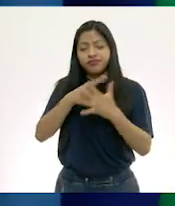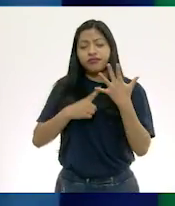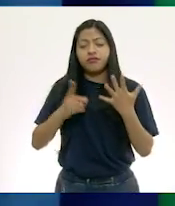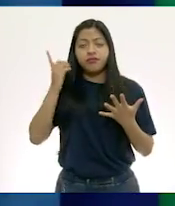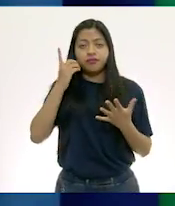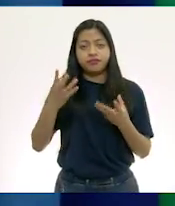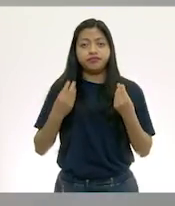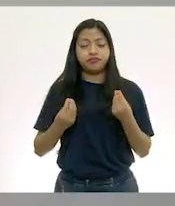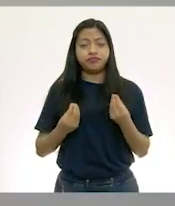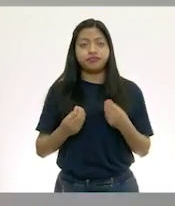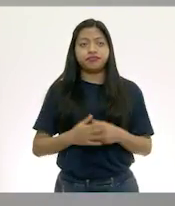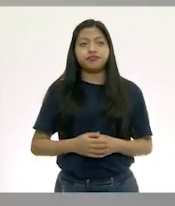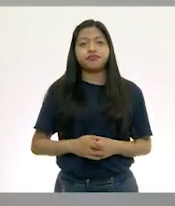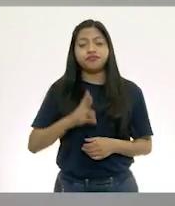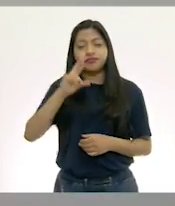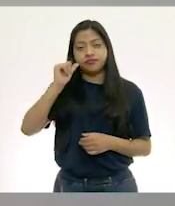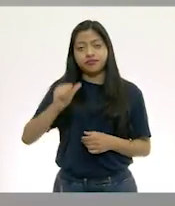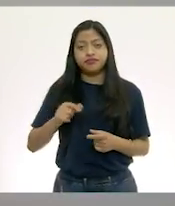Isis,